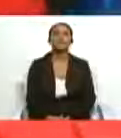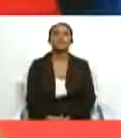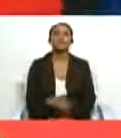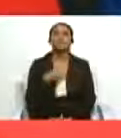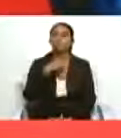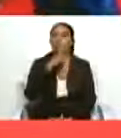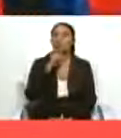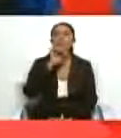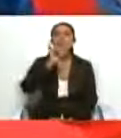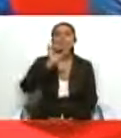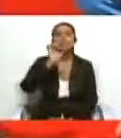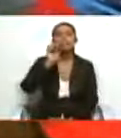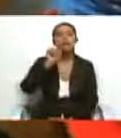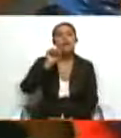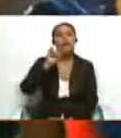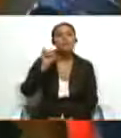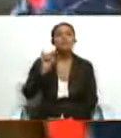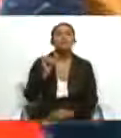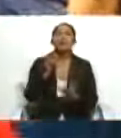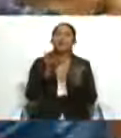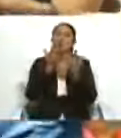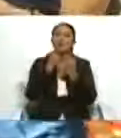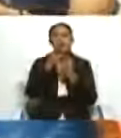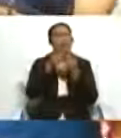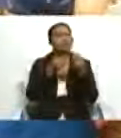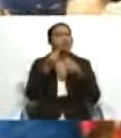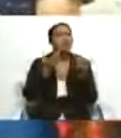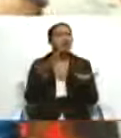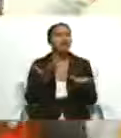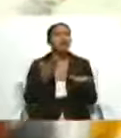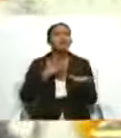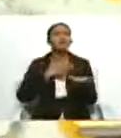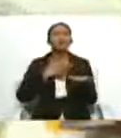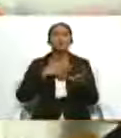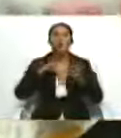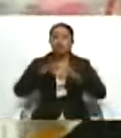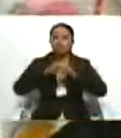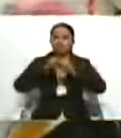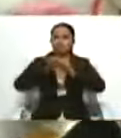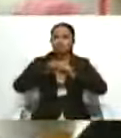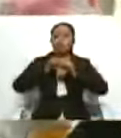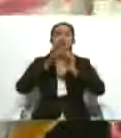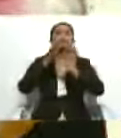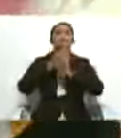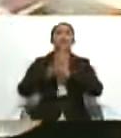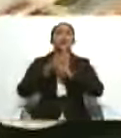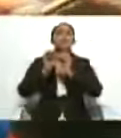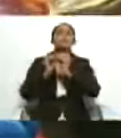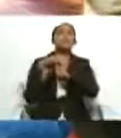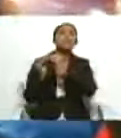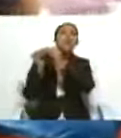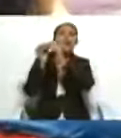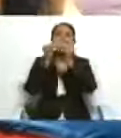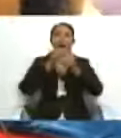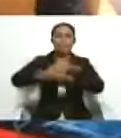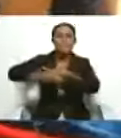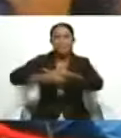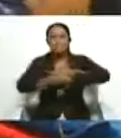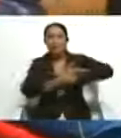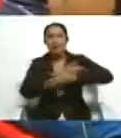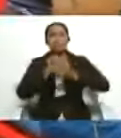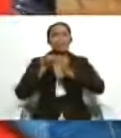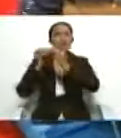Godoy. Janie, cuéntame, ¿a qué te dedicas? Artesana, fabricamos muñecas. ¿Muñecas de? De